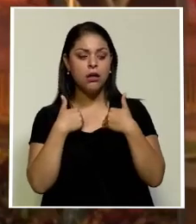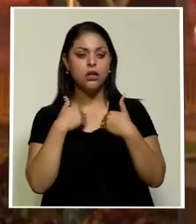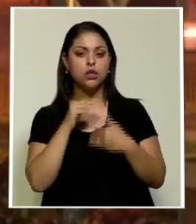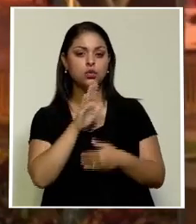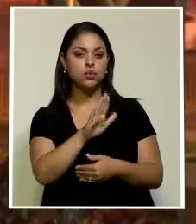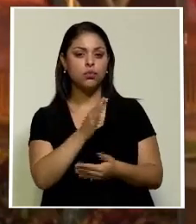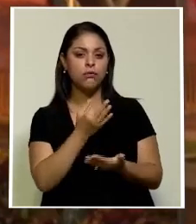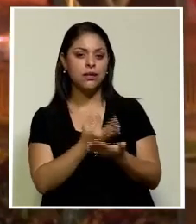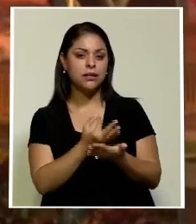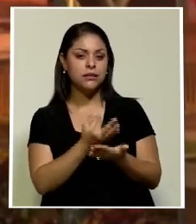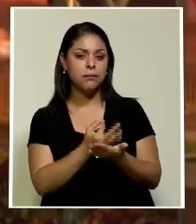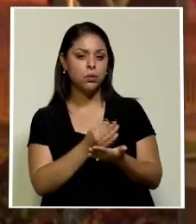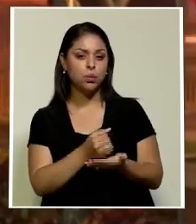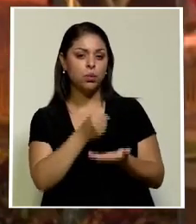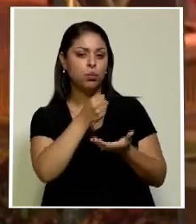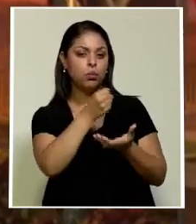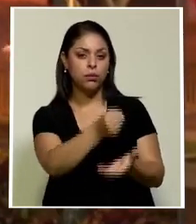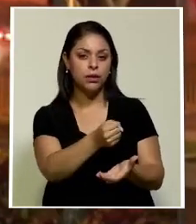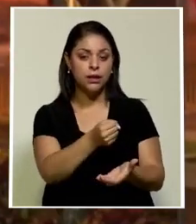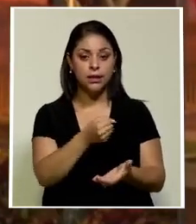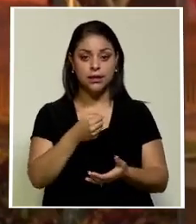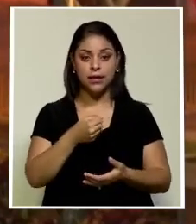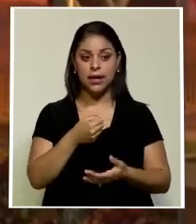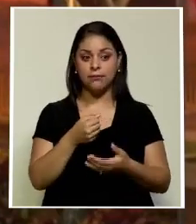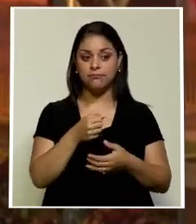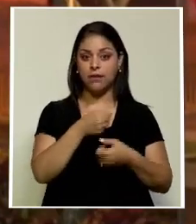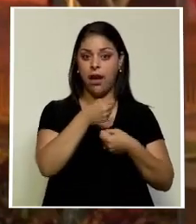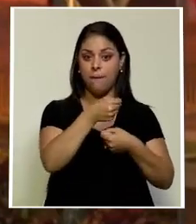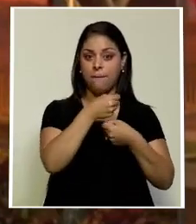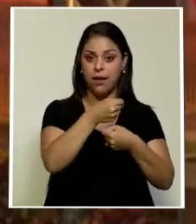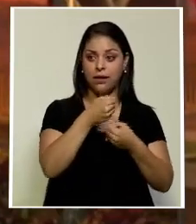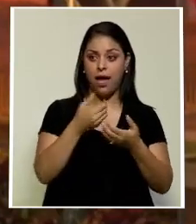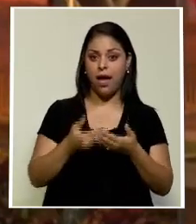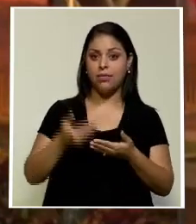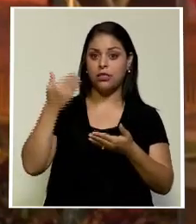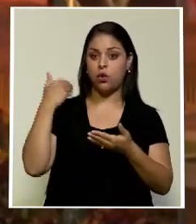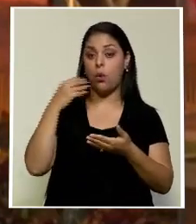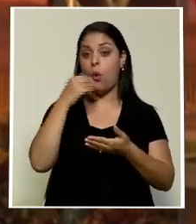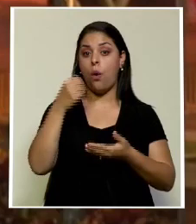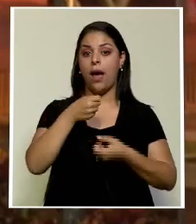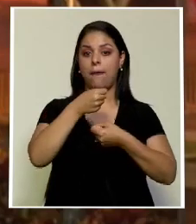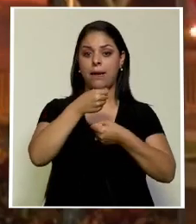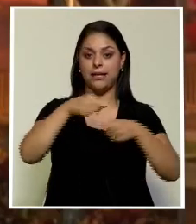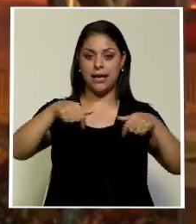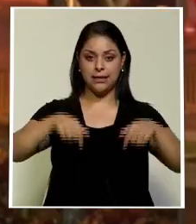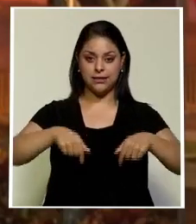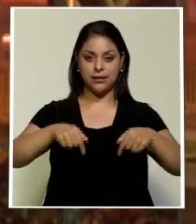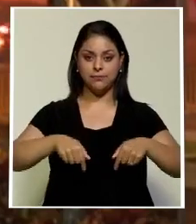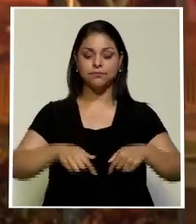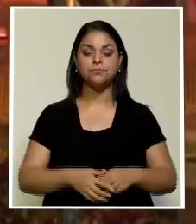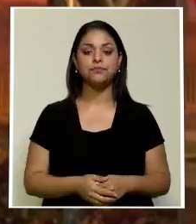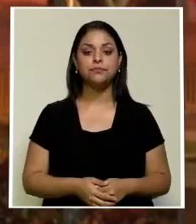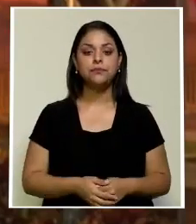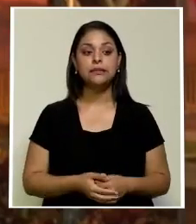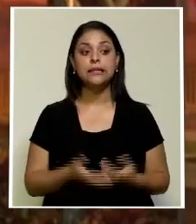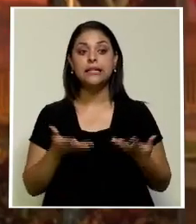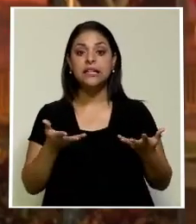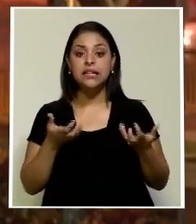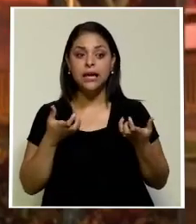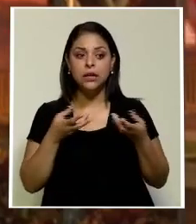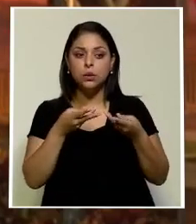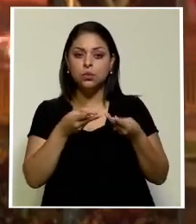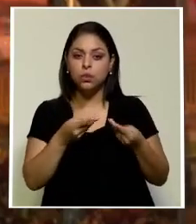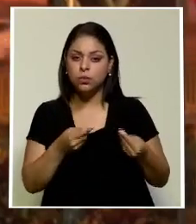su financiamiento tanto de la campaña anterior como que puede ser de esta y soluciones que se buscan